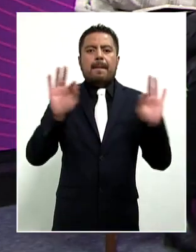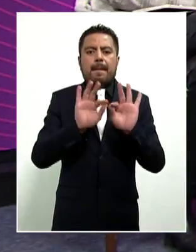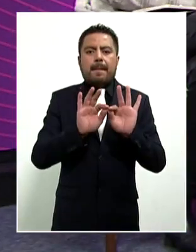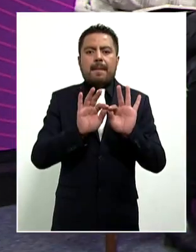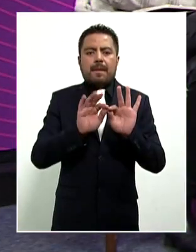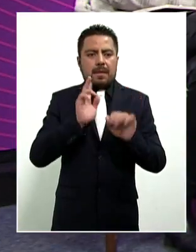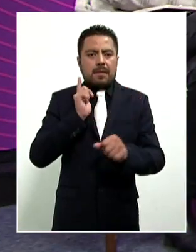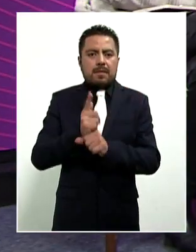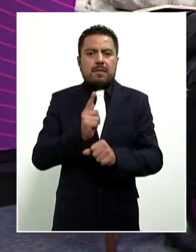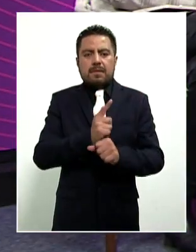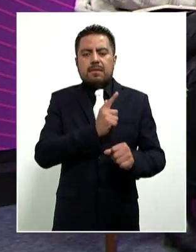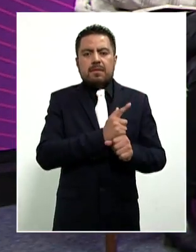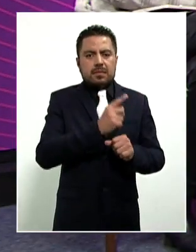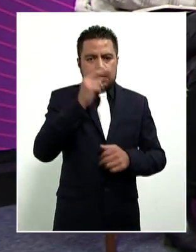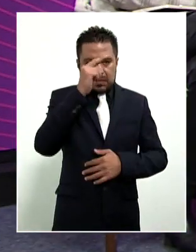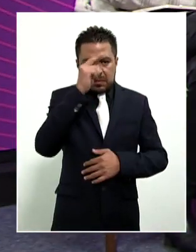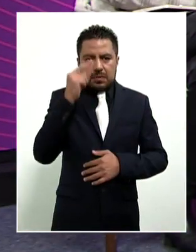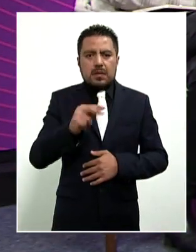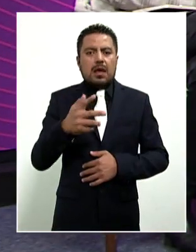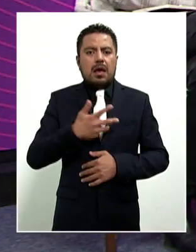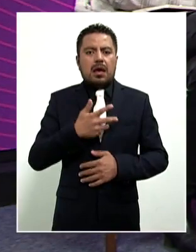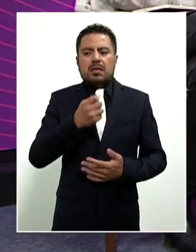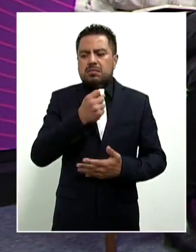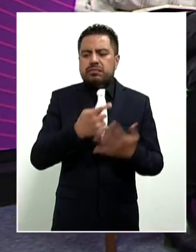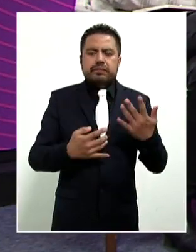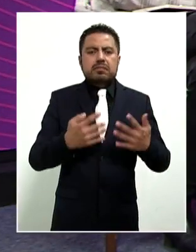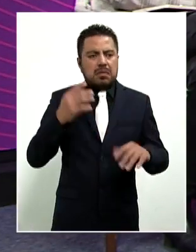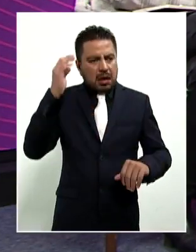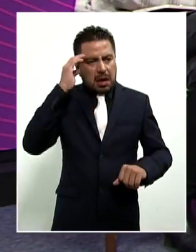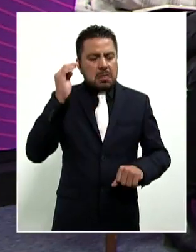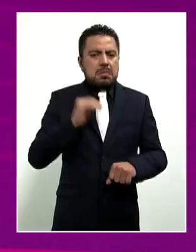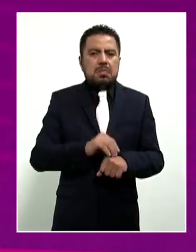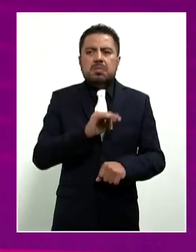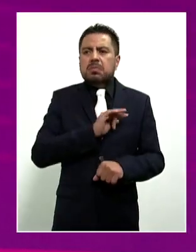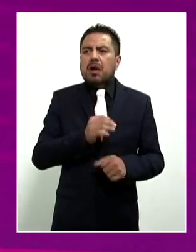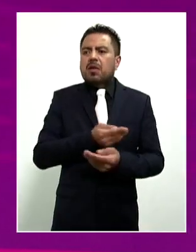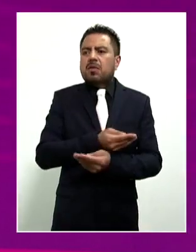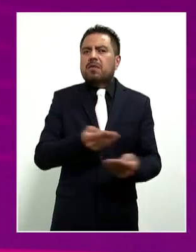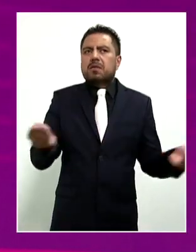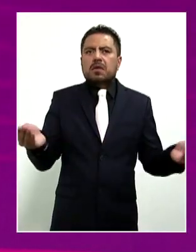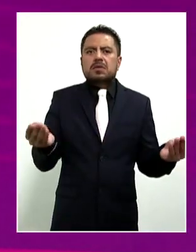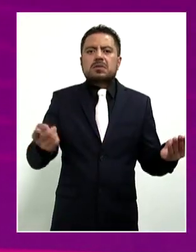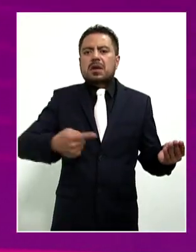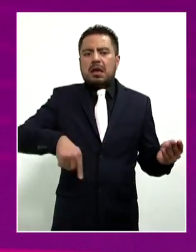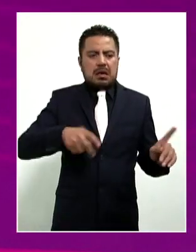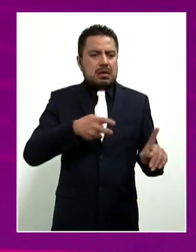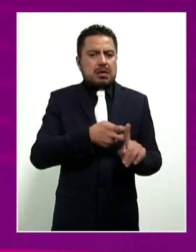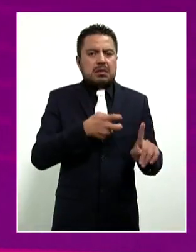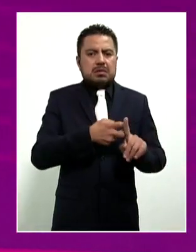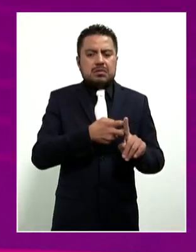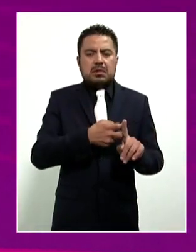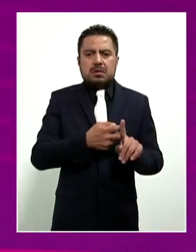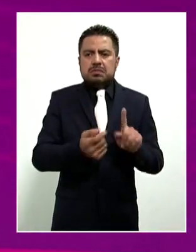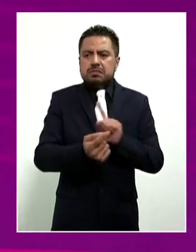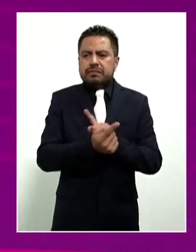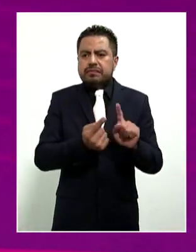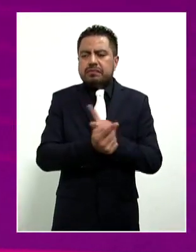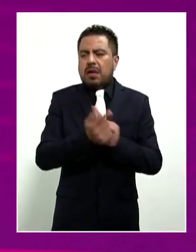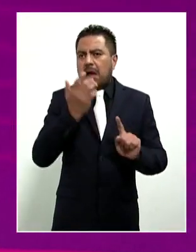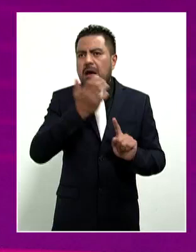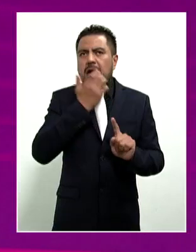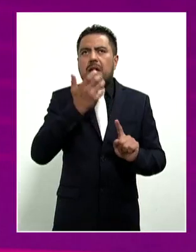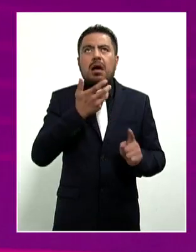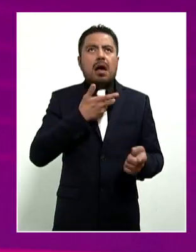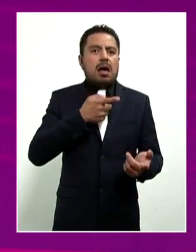importante ver que México tiene mucha capacidad para poder ofrecer hacerle frente a esta tradición